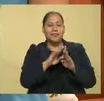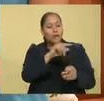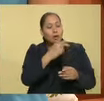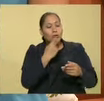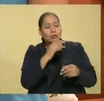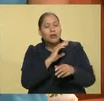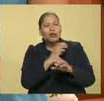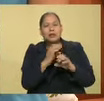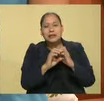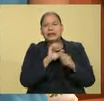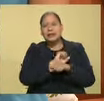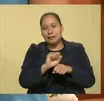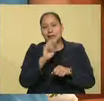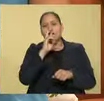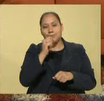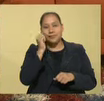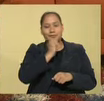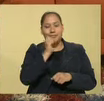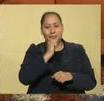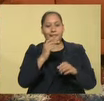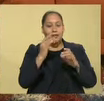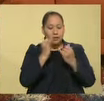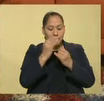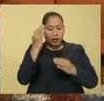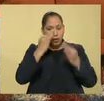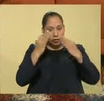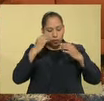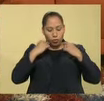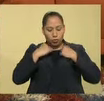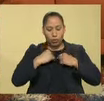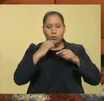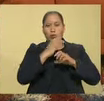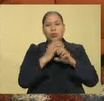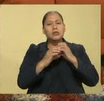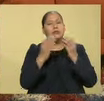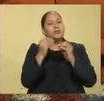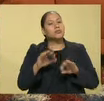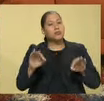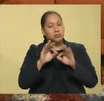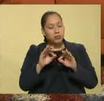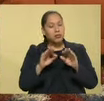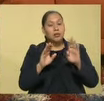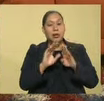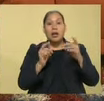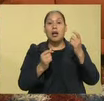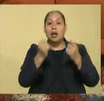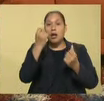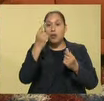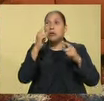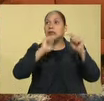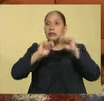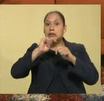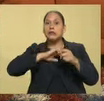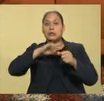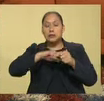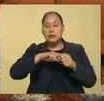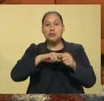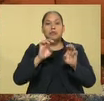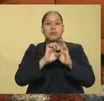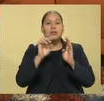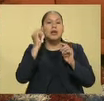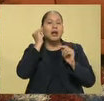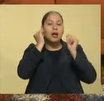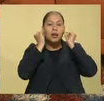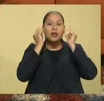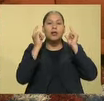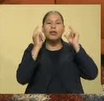mejor. Y ojo, los accesorios son básicos, son muy importantes, porque de verdad no lo van a creer, pero hay tiendas que son tan especializadas que hasta, por ejemplo, las arracadas,